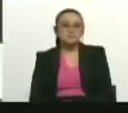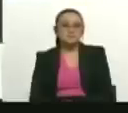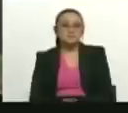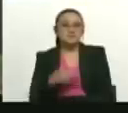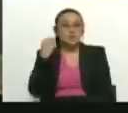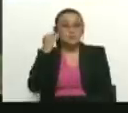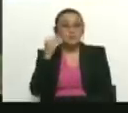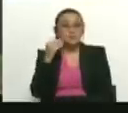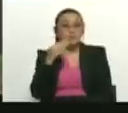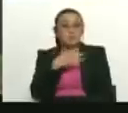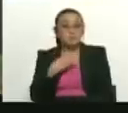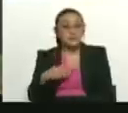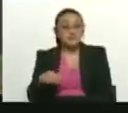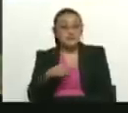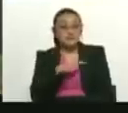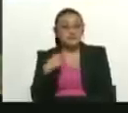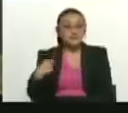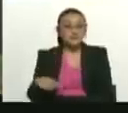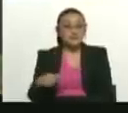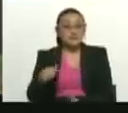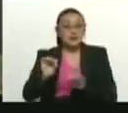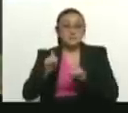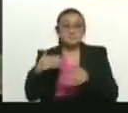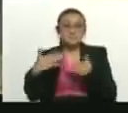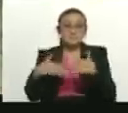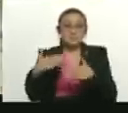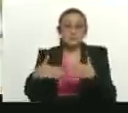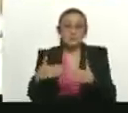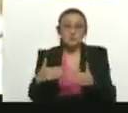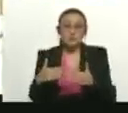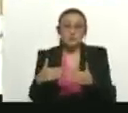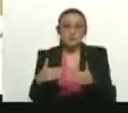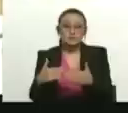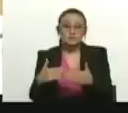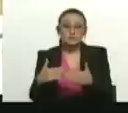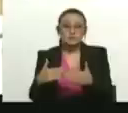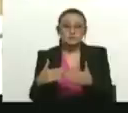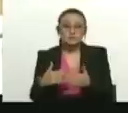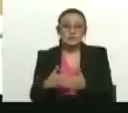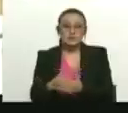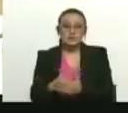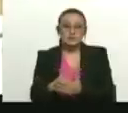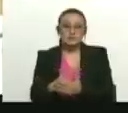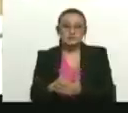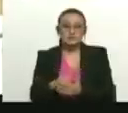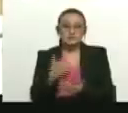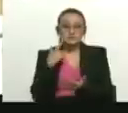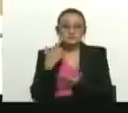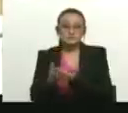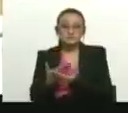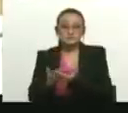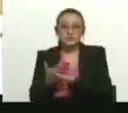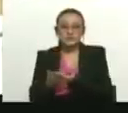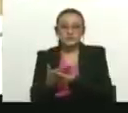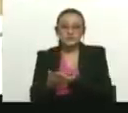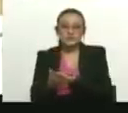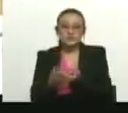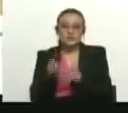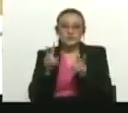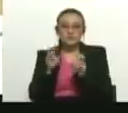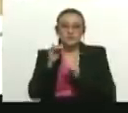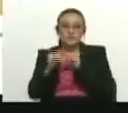presidente Xi Jinping ha iniciado con sus planteamientos fundamentales en el campo